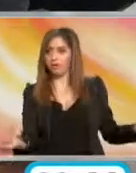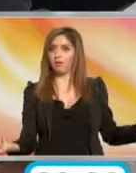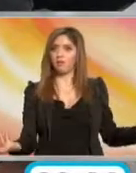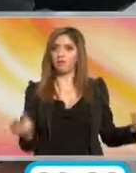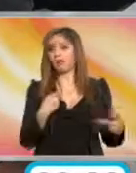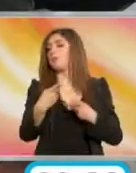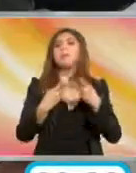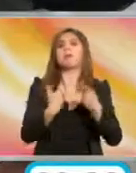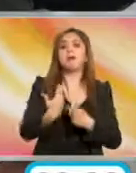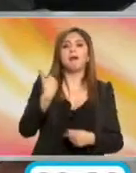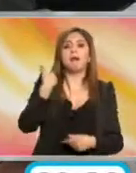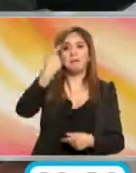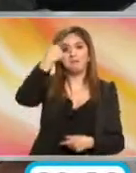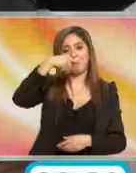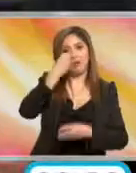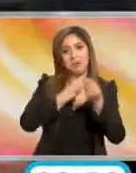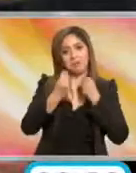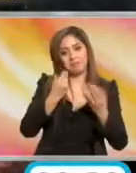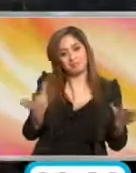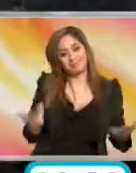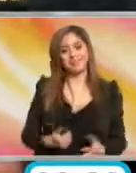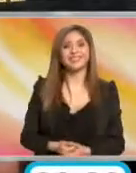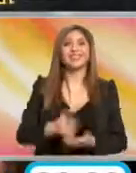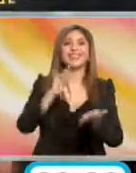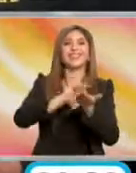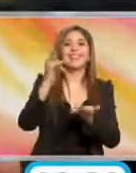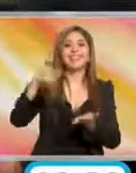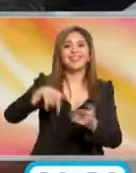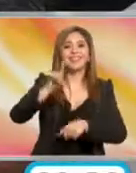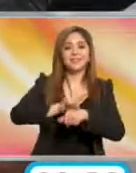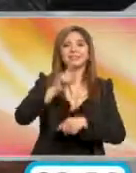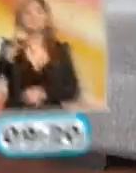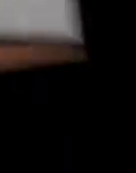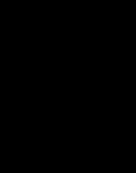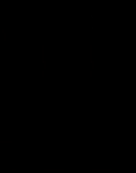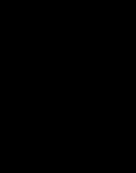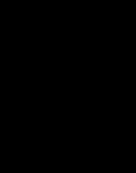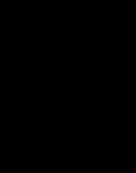preparado, qué bueno. Claro. Qué maravilla. Gracias Bueno, pues por acompañarnos. felicidades, chicos. Gracias a ustedes.